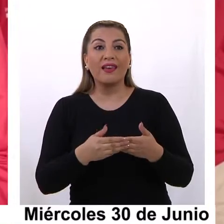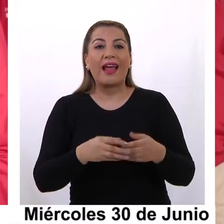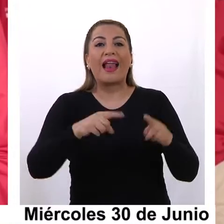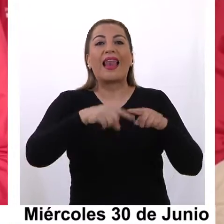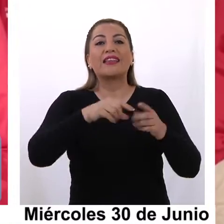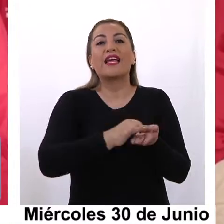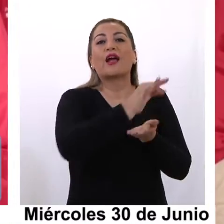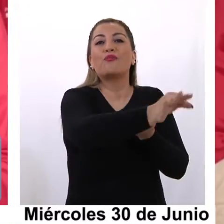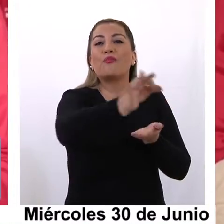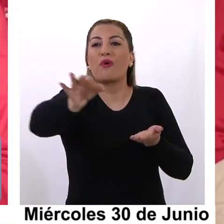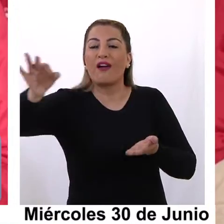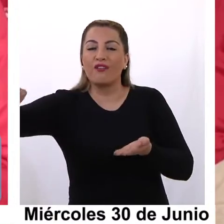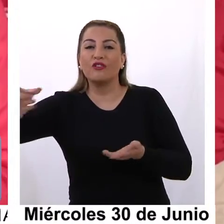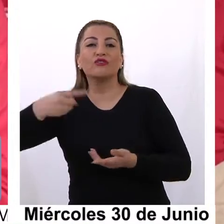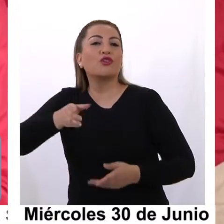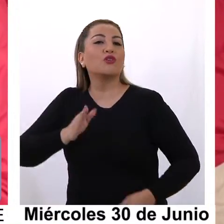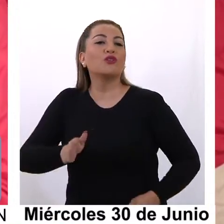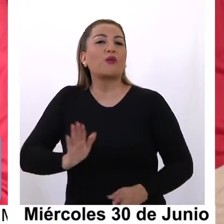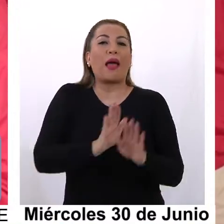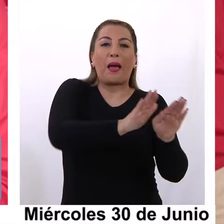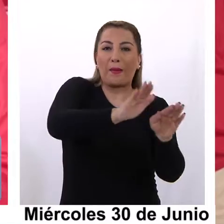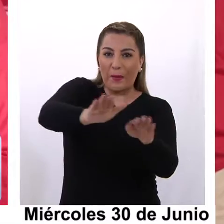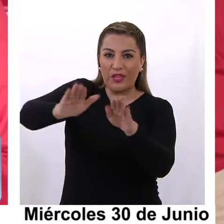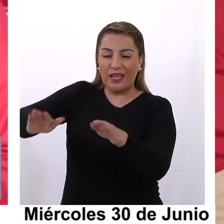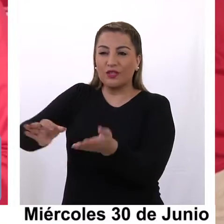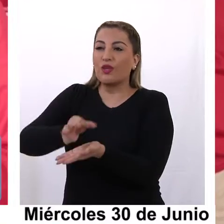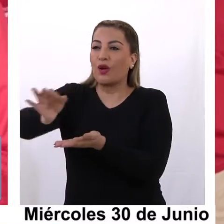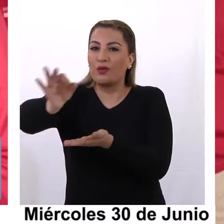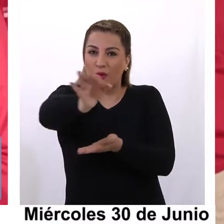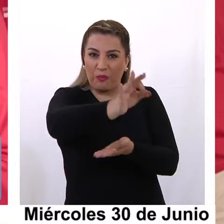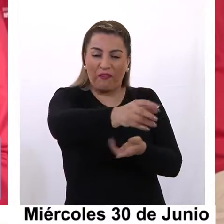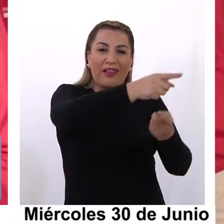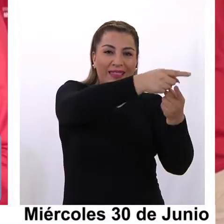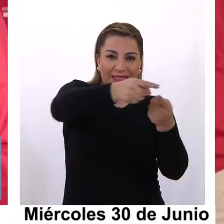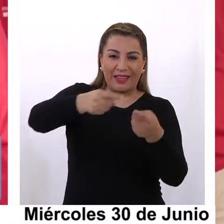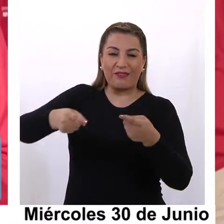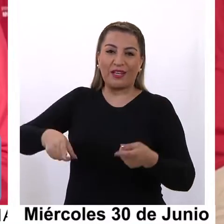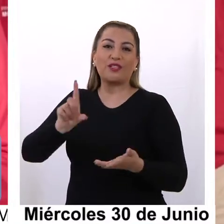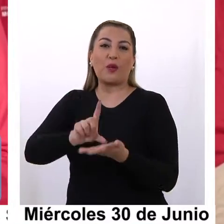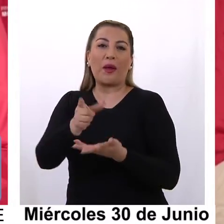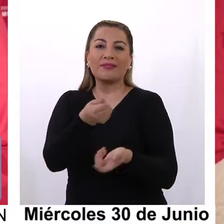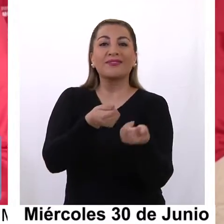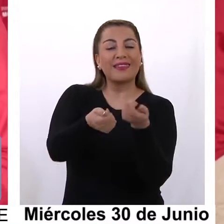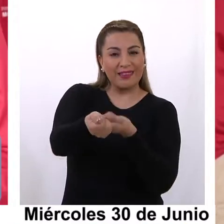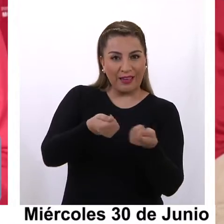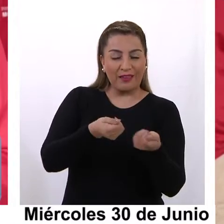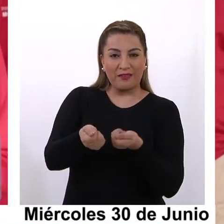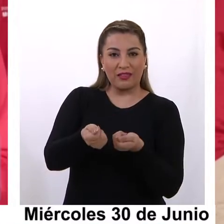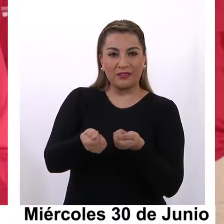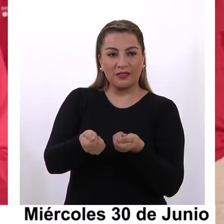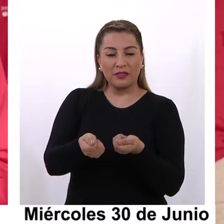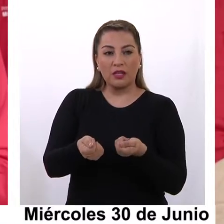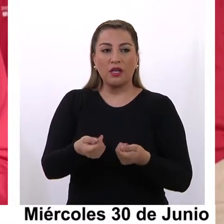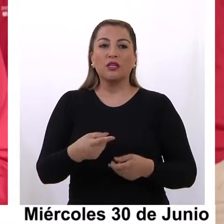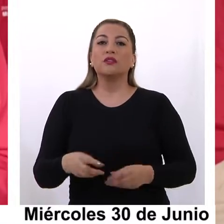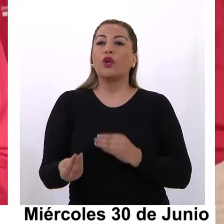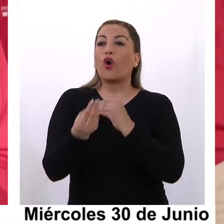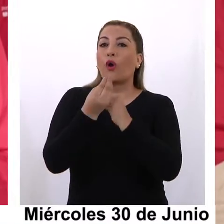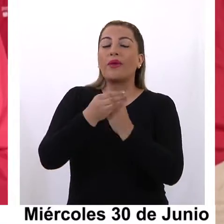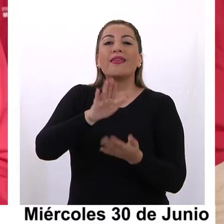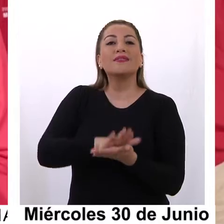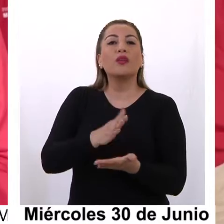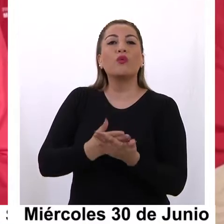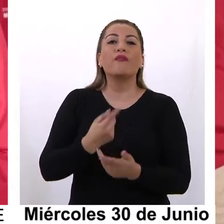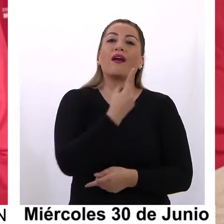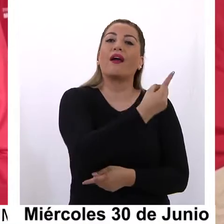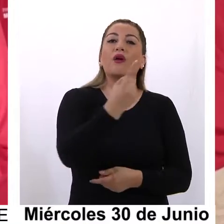vamos a continuar apoyando la agricultura de los valles y también los distintos puntos de comercialización para que lleguemos con alimentos saludables a cada